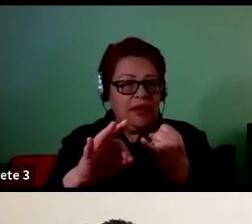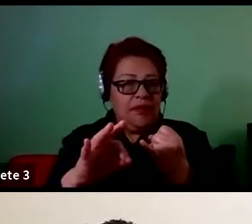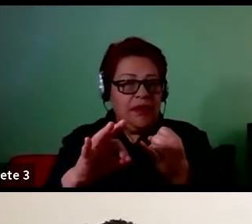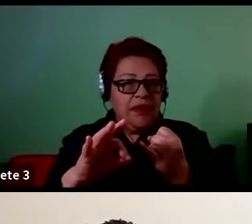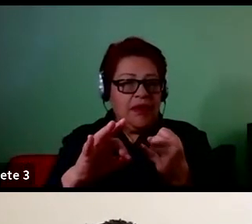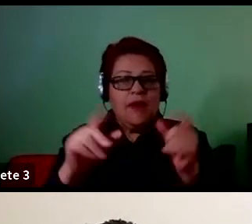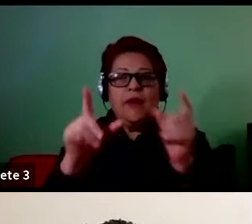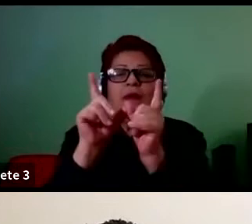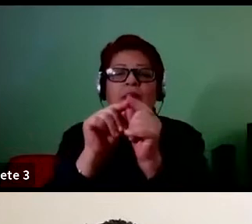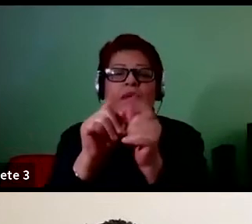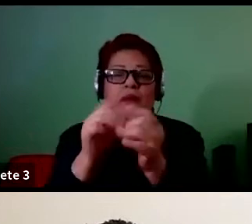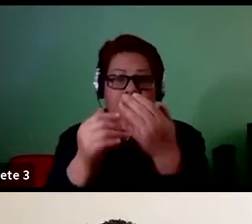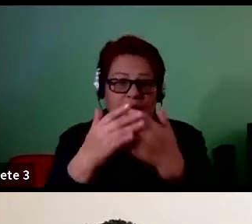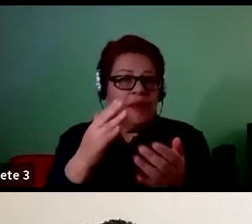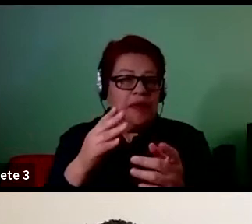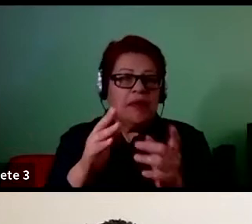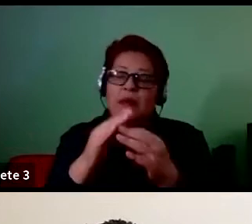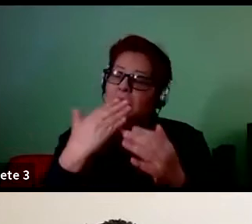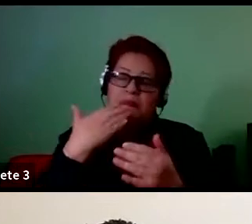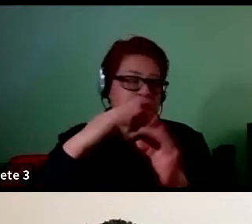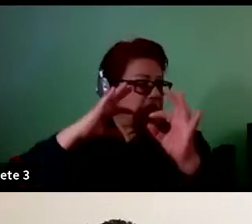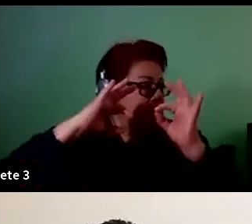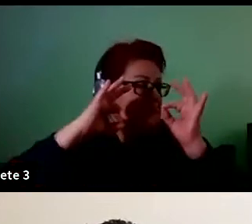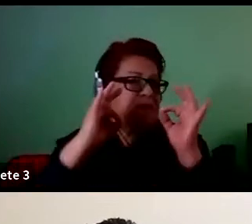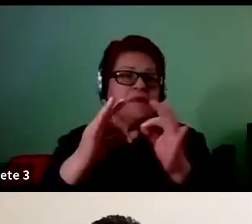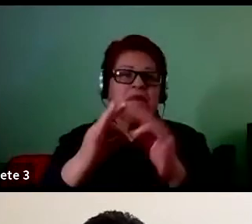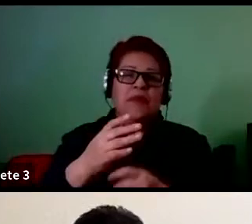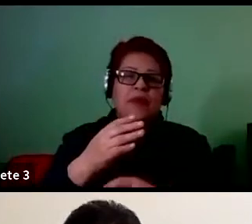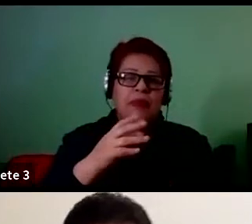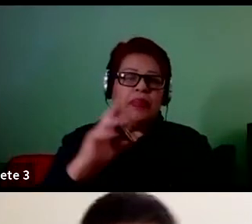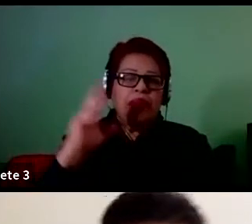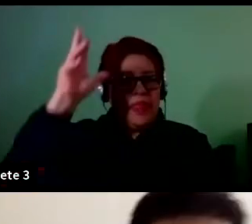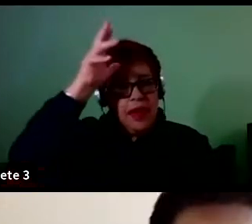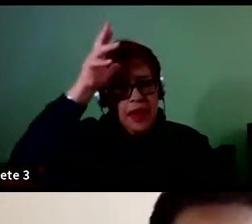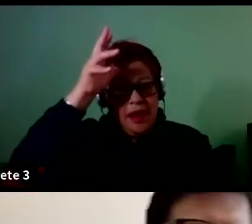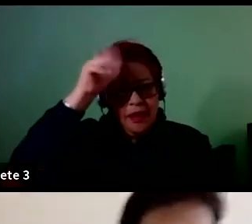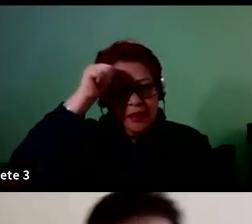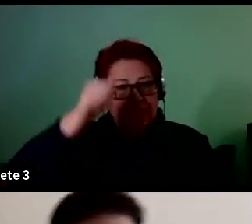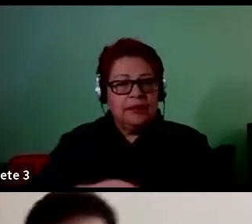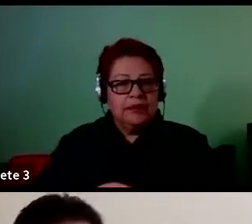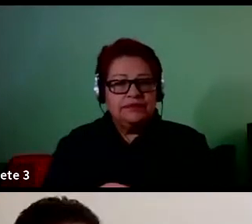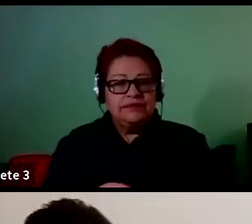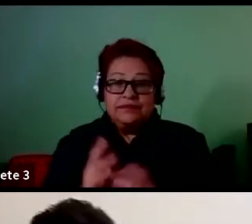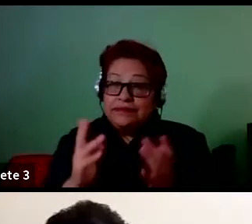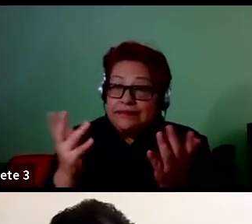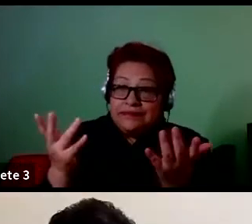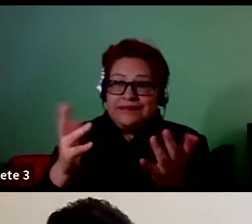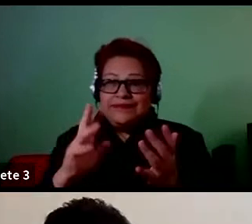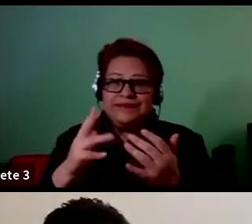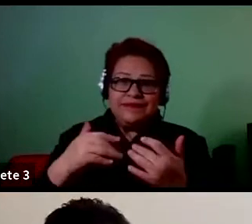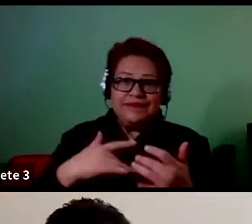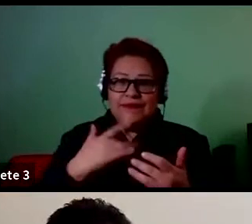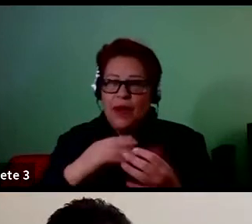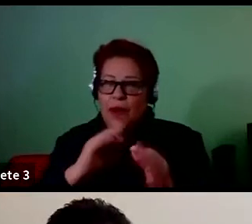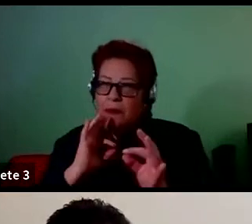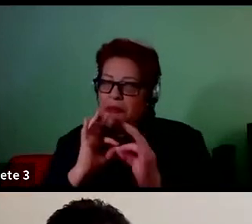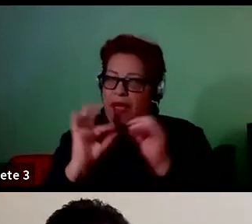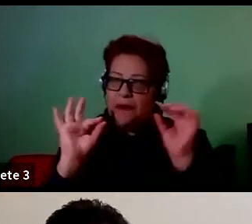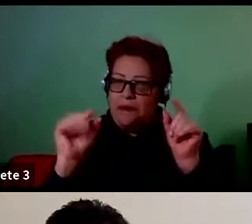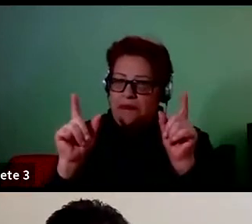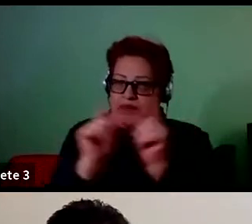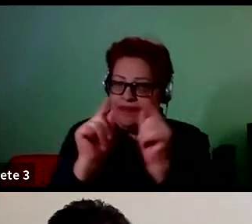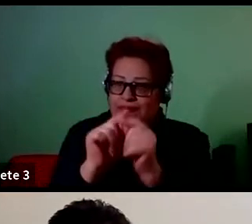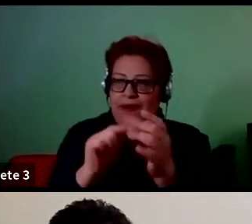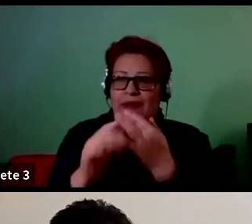El último resumen que usted ha hecho me parece extraordinario. Esa sería la Muchas idea. Gracias. Estoy tratando de ser precisa. ¿Está usted de